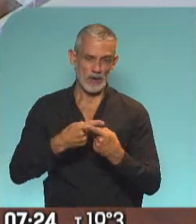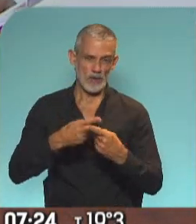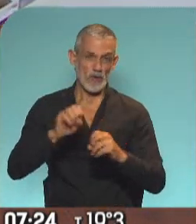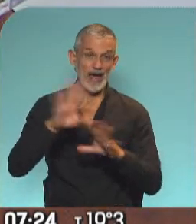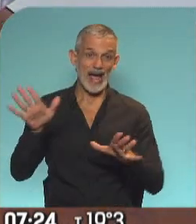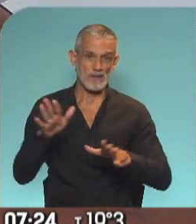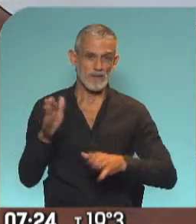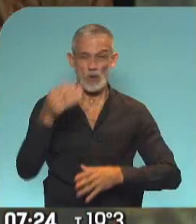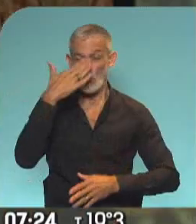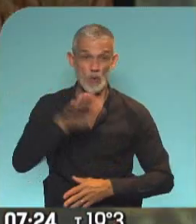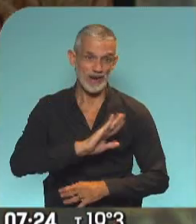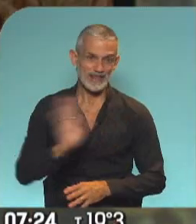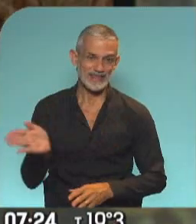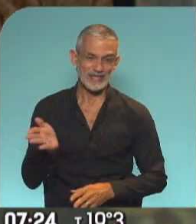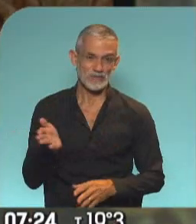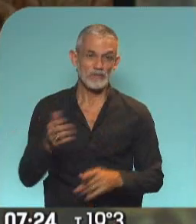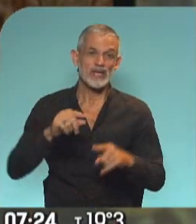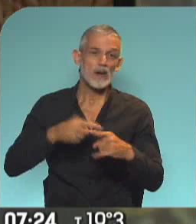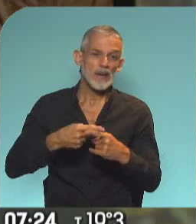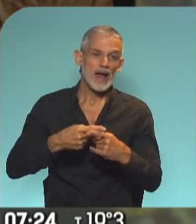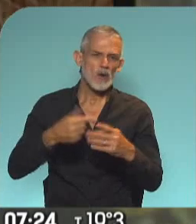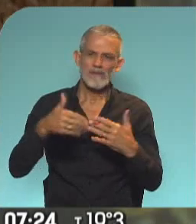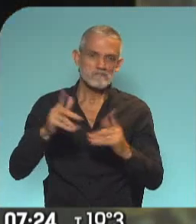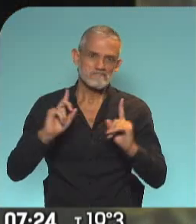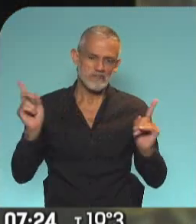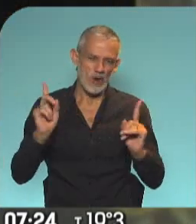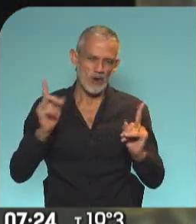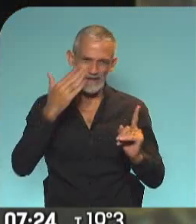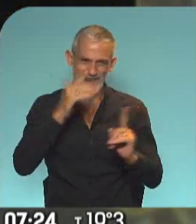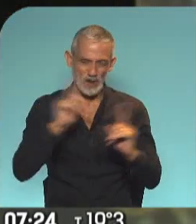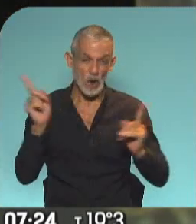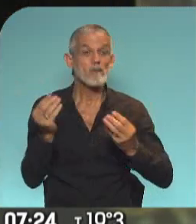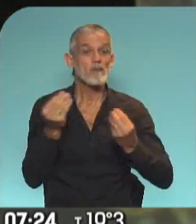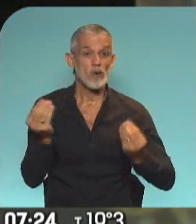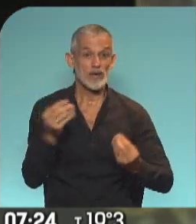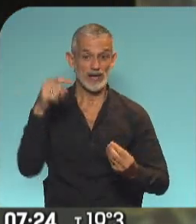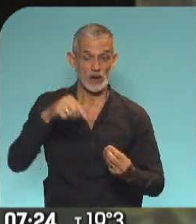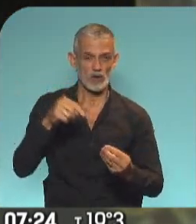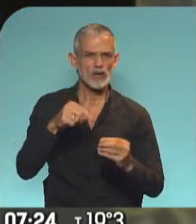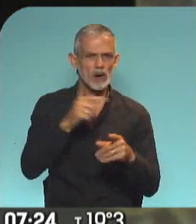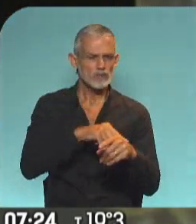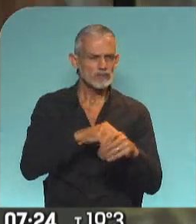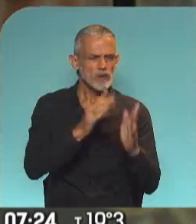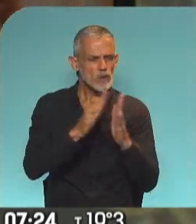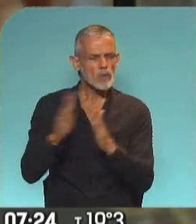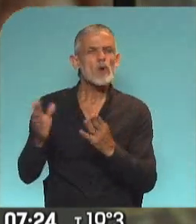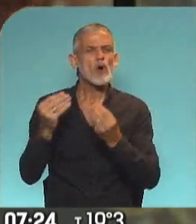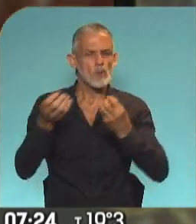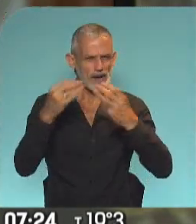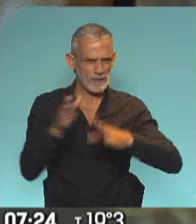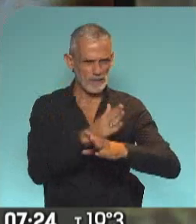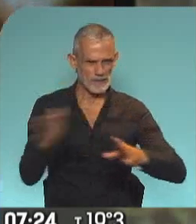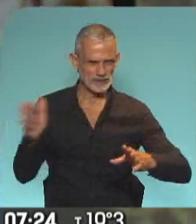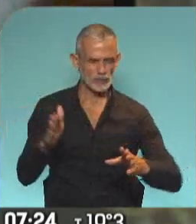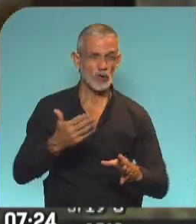y último día de paro que finalmente no se concretará, porque tenemos que hablar entonces de esta cronología que arrancó a